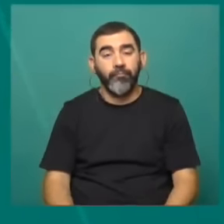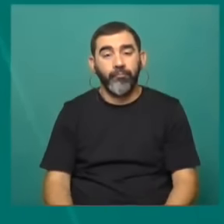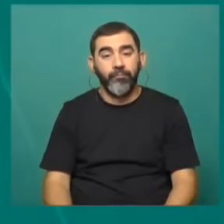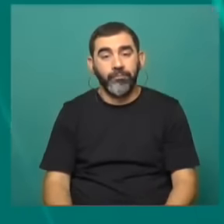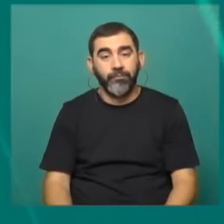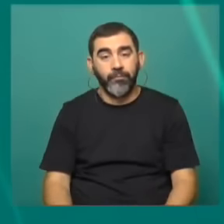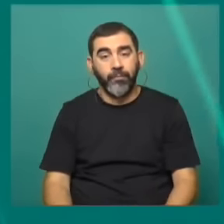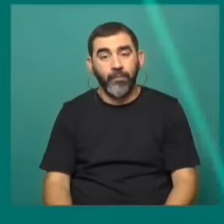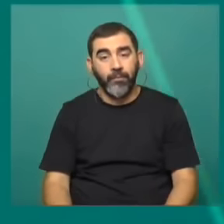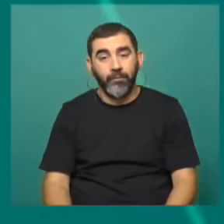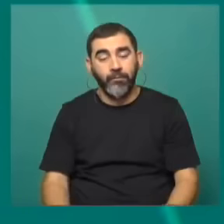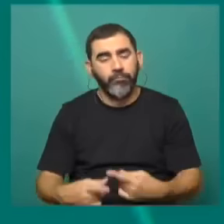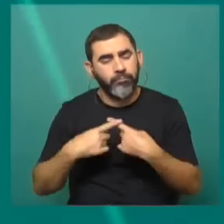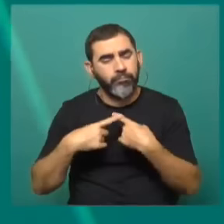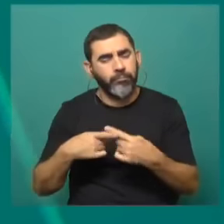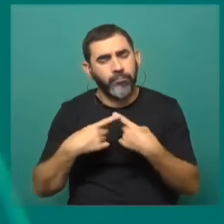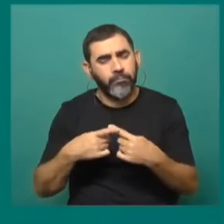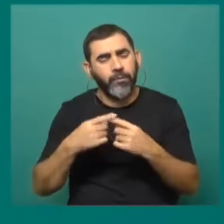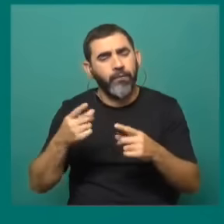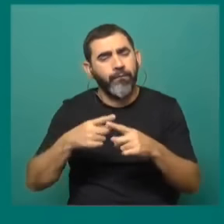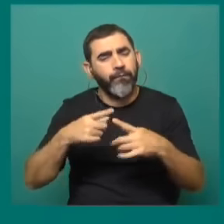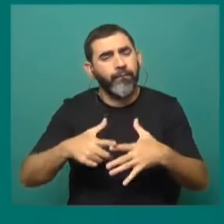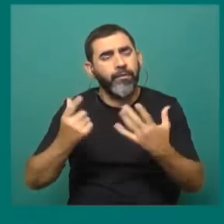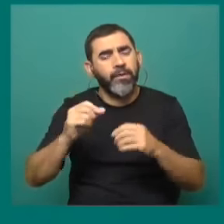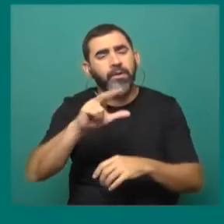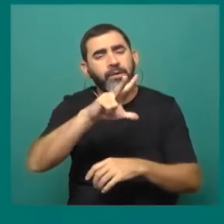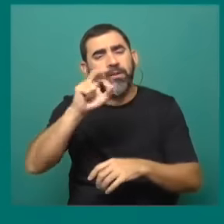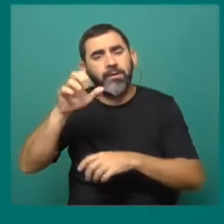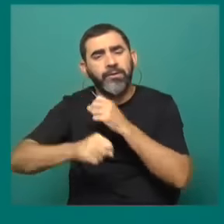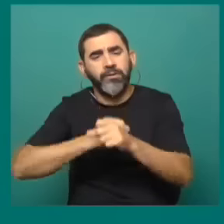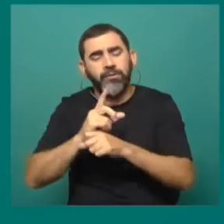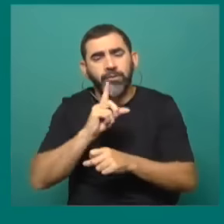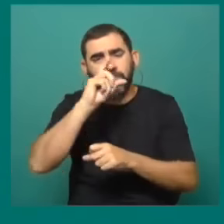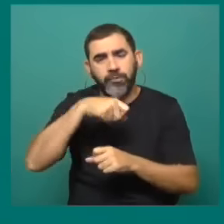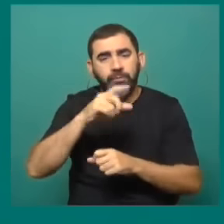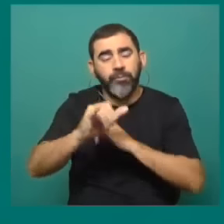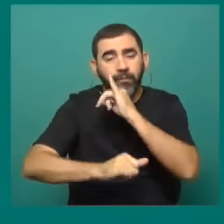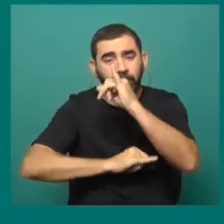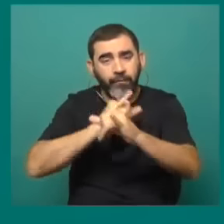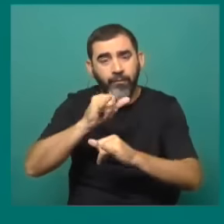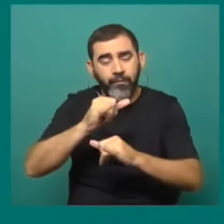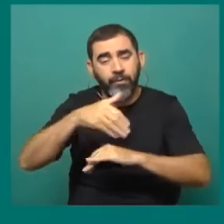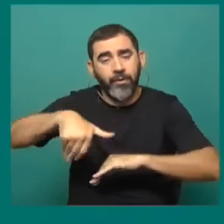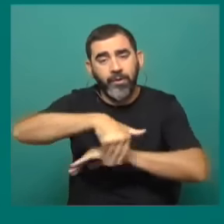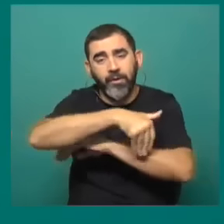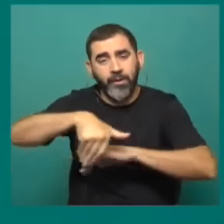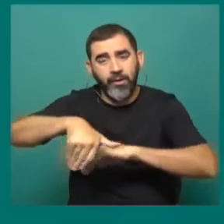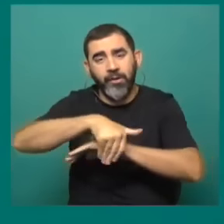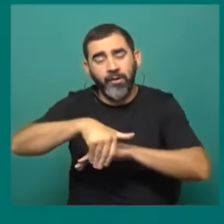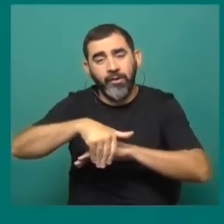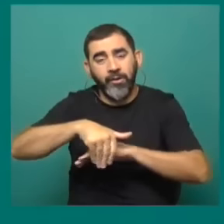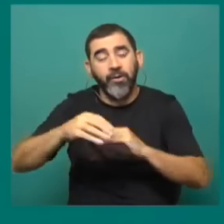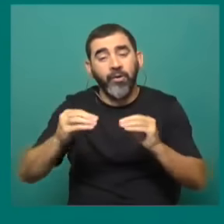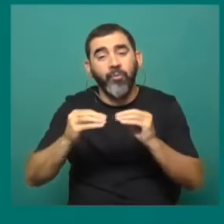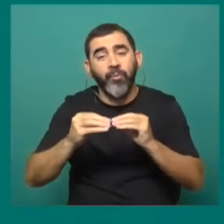y bueno sigue la polémica por los festejos de los 300 años de Montevideo pero esa información viene desde Exteriores en el móvil de